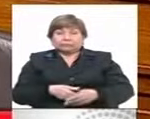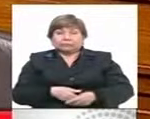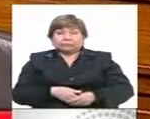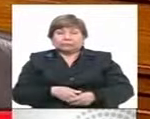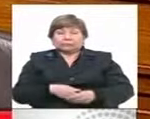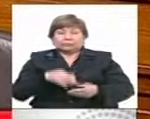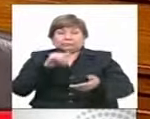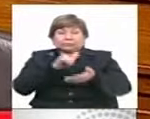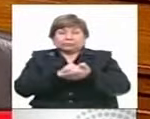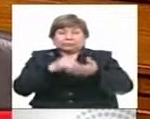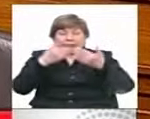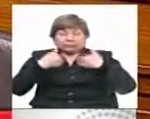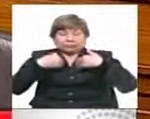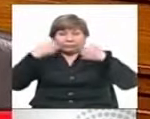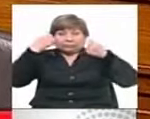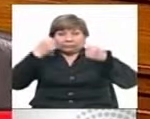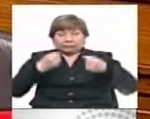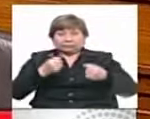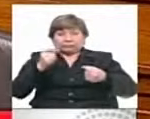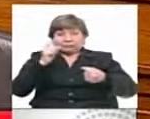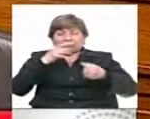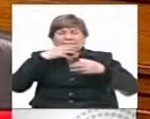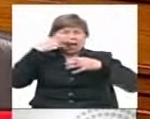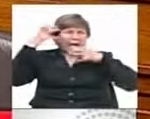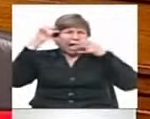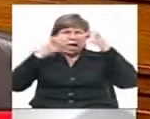las que deben sentar posición y no los gritos.